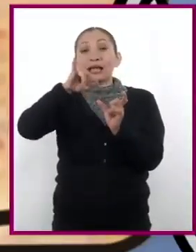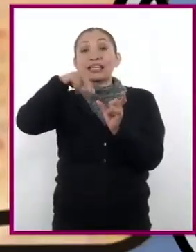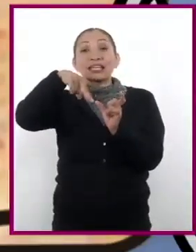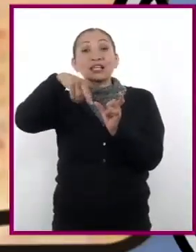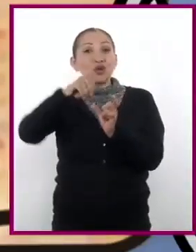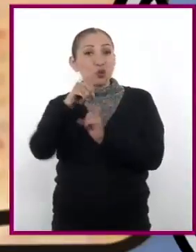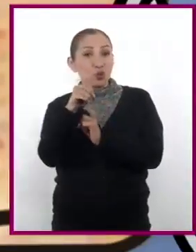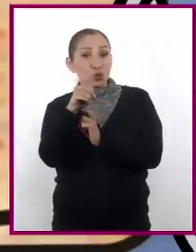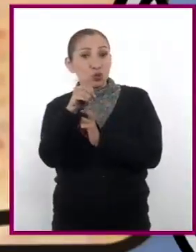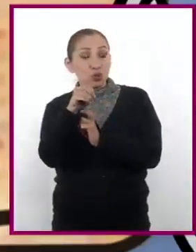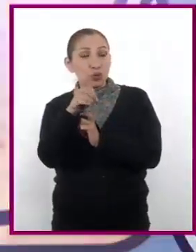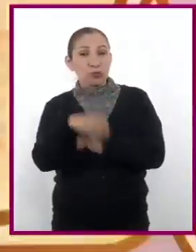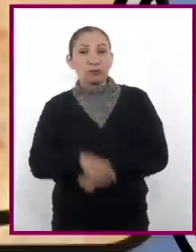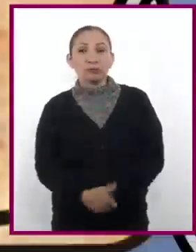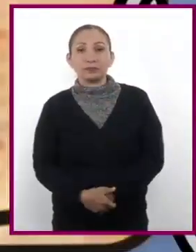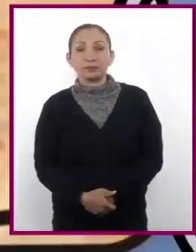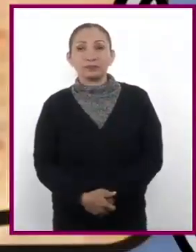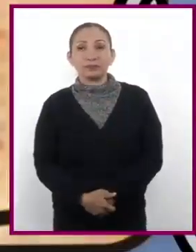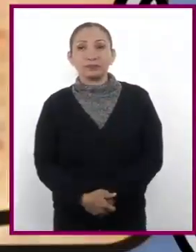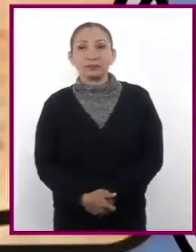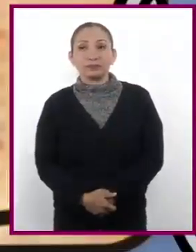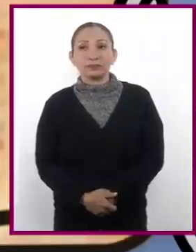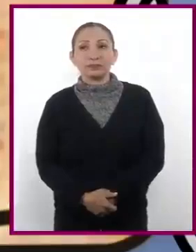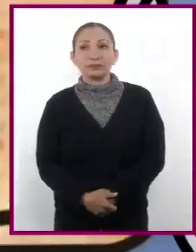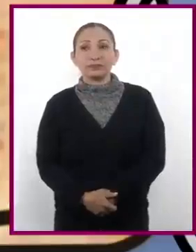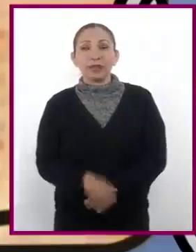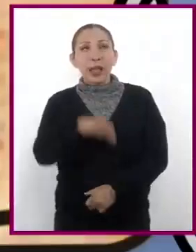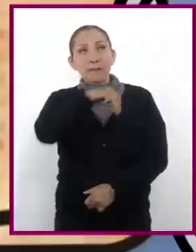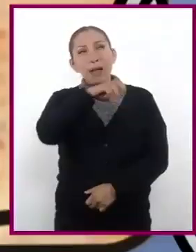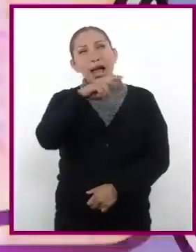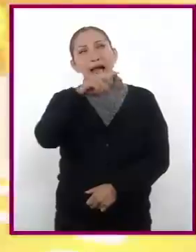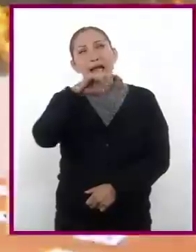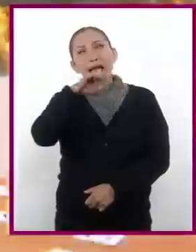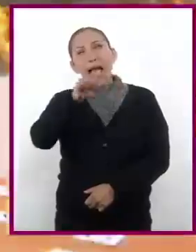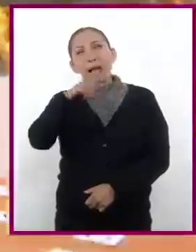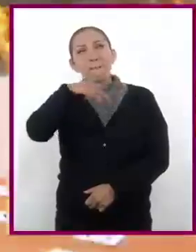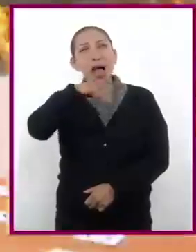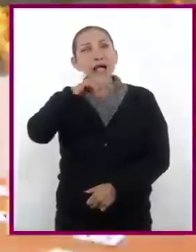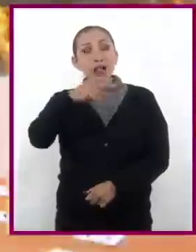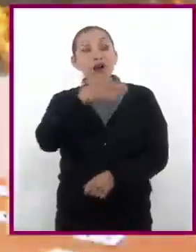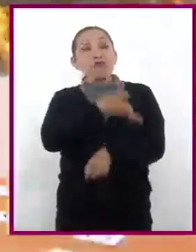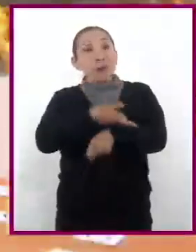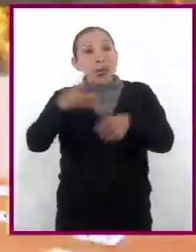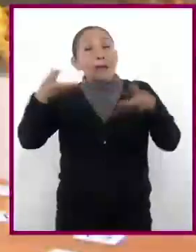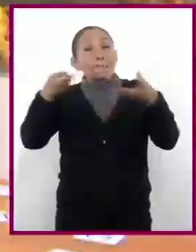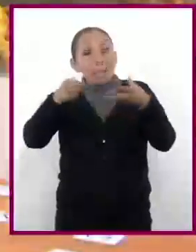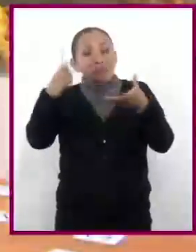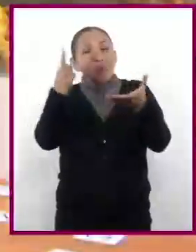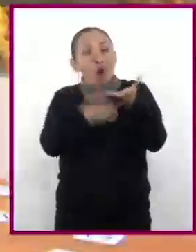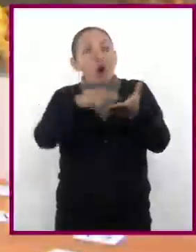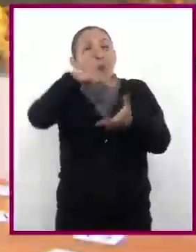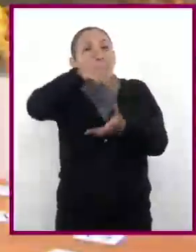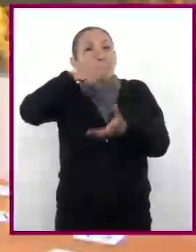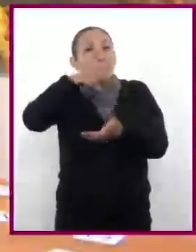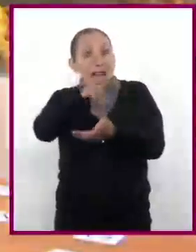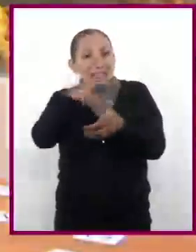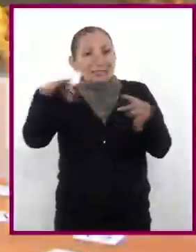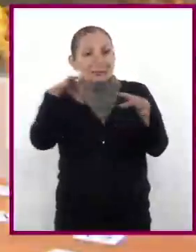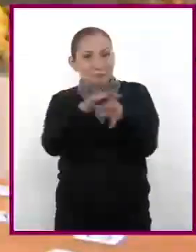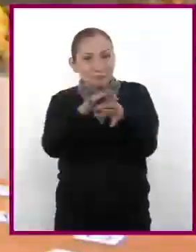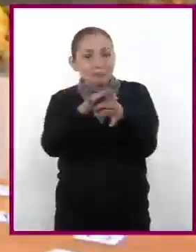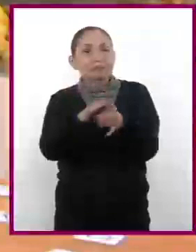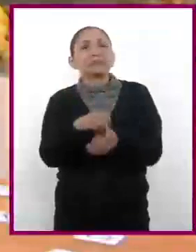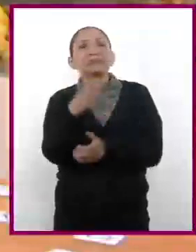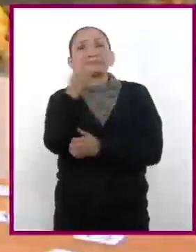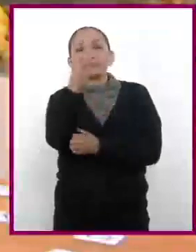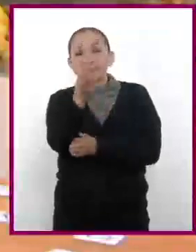ahora dice marino. Marea y marino son familia de la palabra mar.